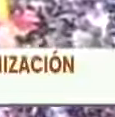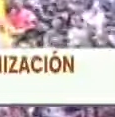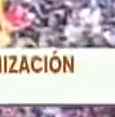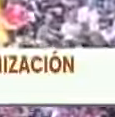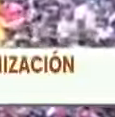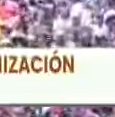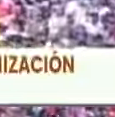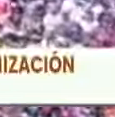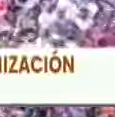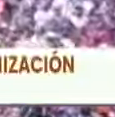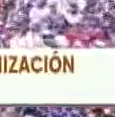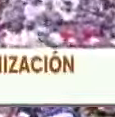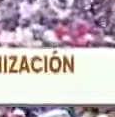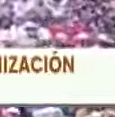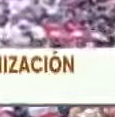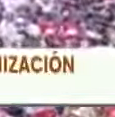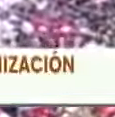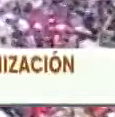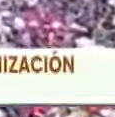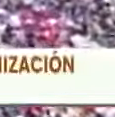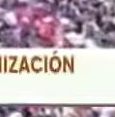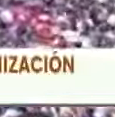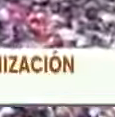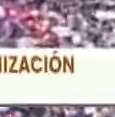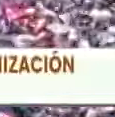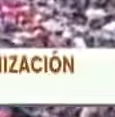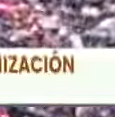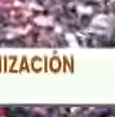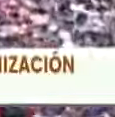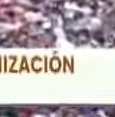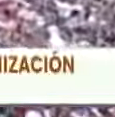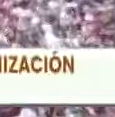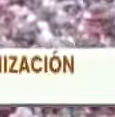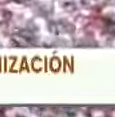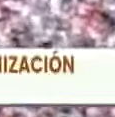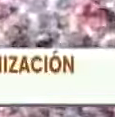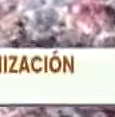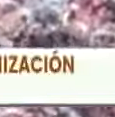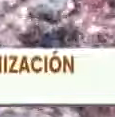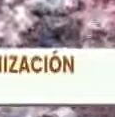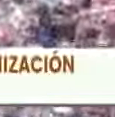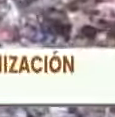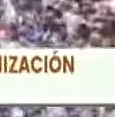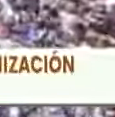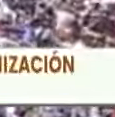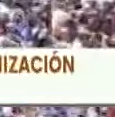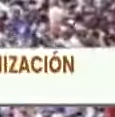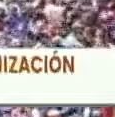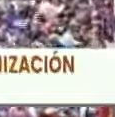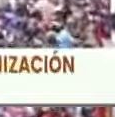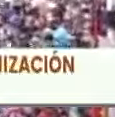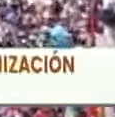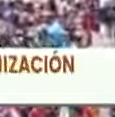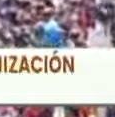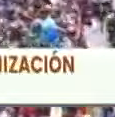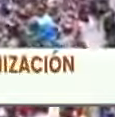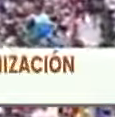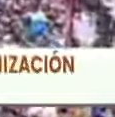El guarao, compañero, con flechas y cerbatanas, la tierra venezolana fue primero.